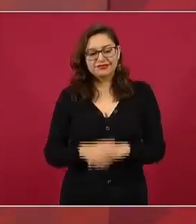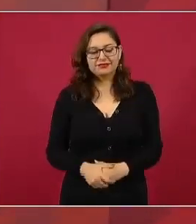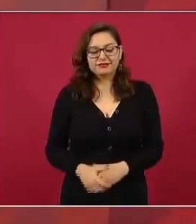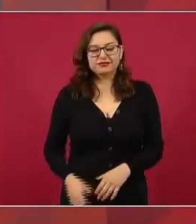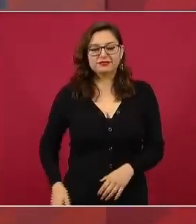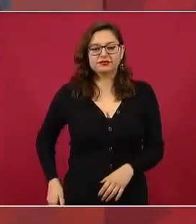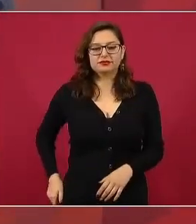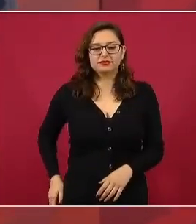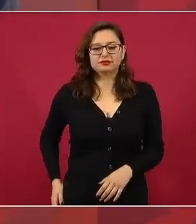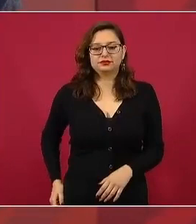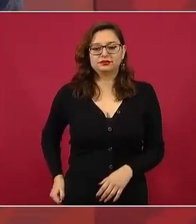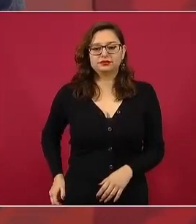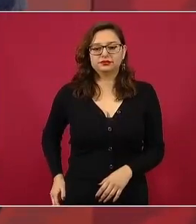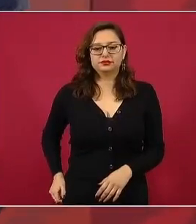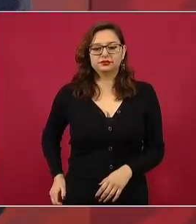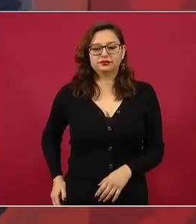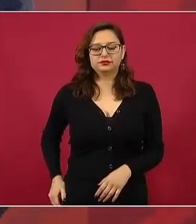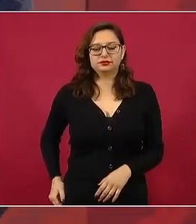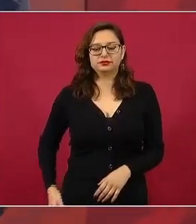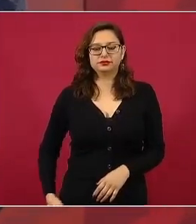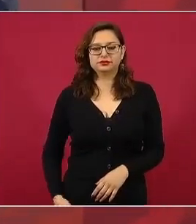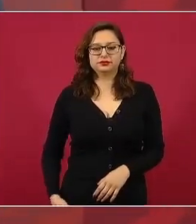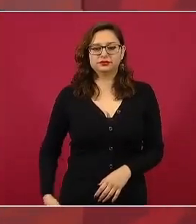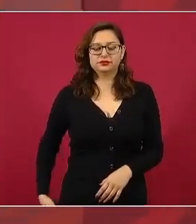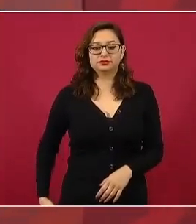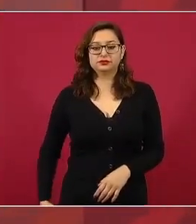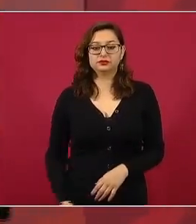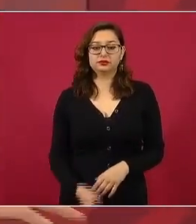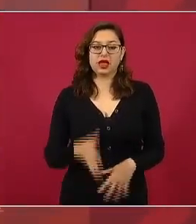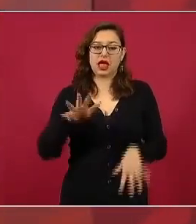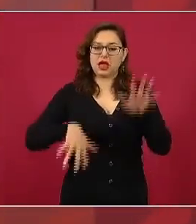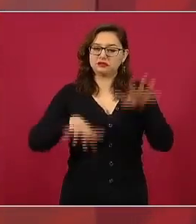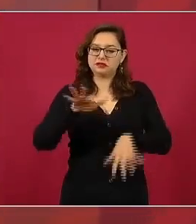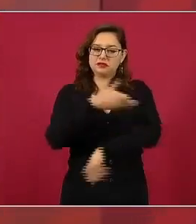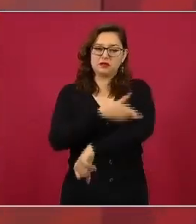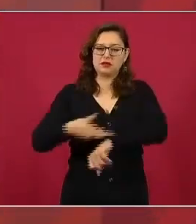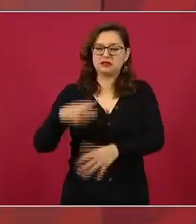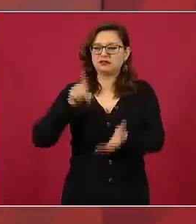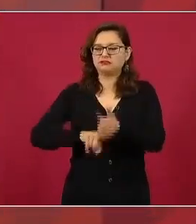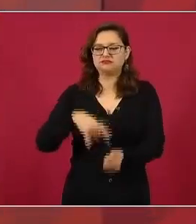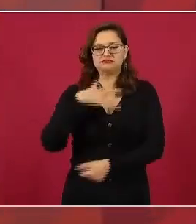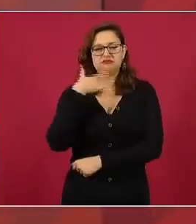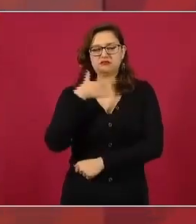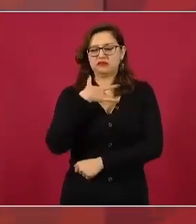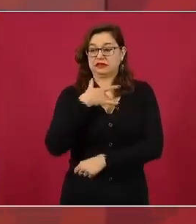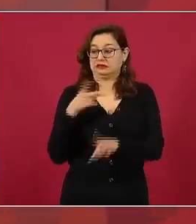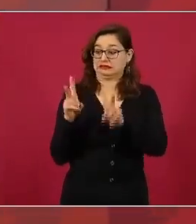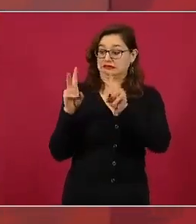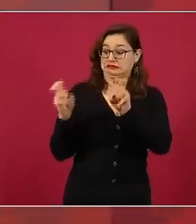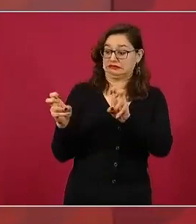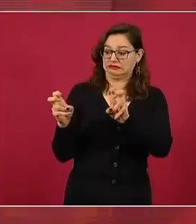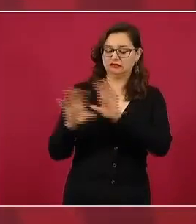Se llega a casos en donde no se tocan esos temas en familia,